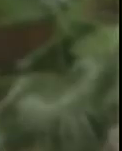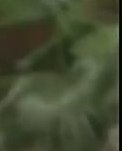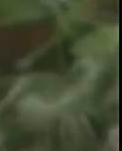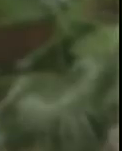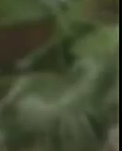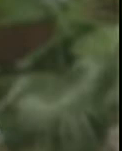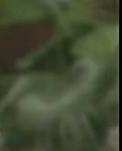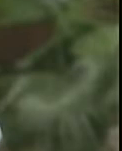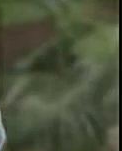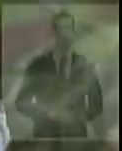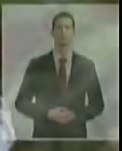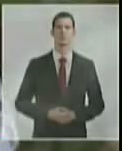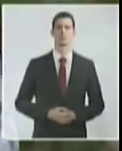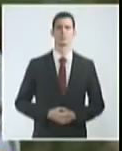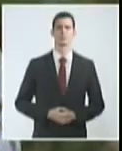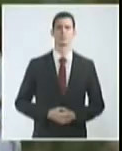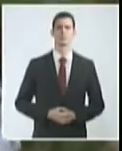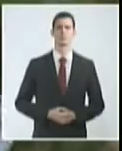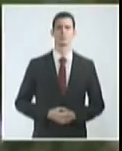Alina.